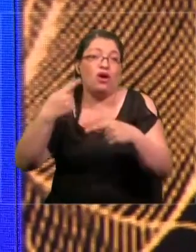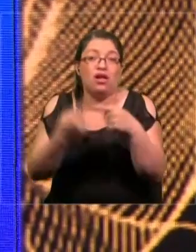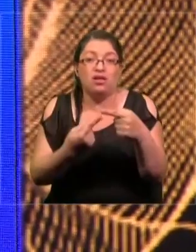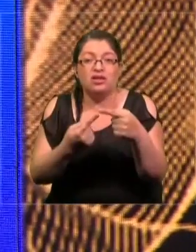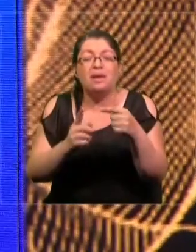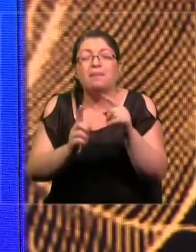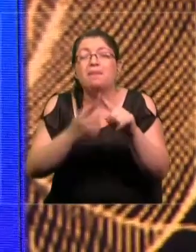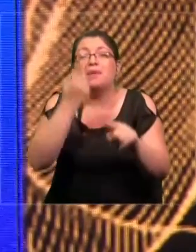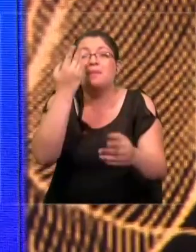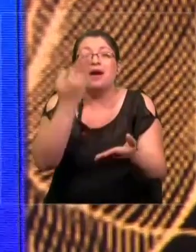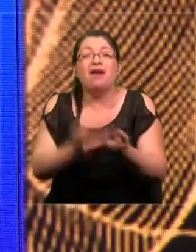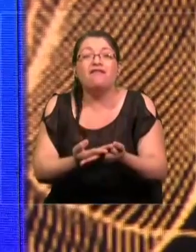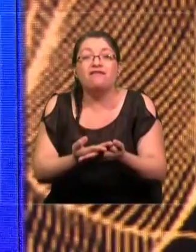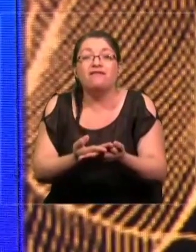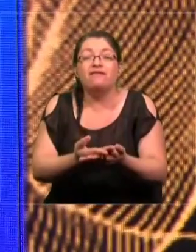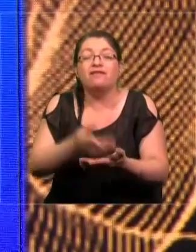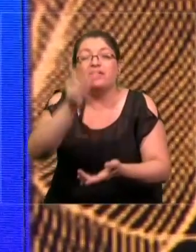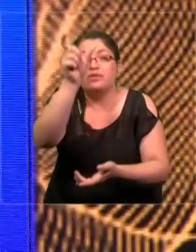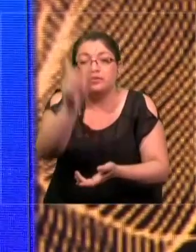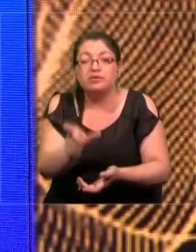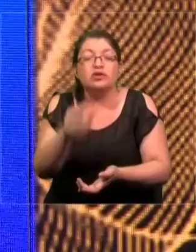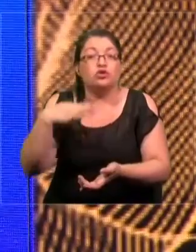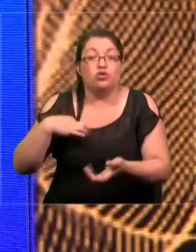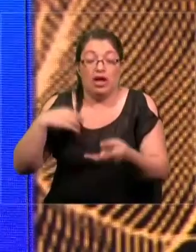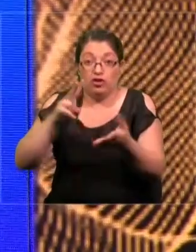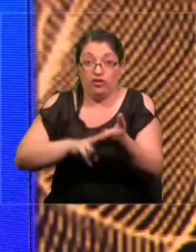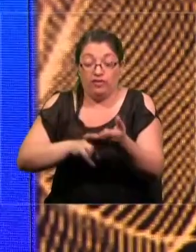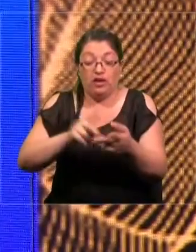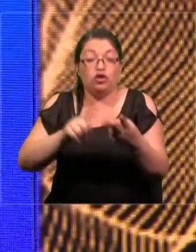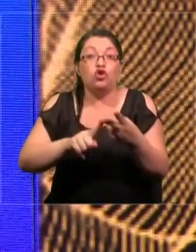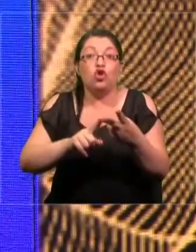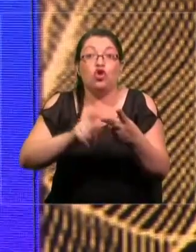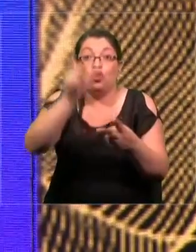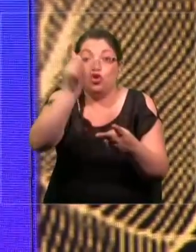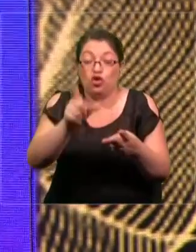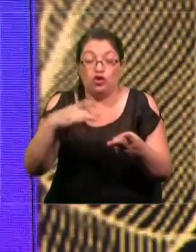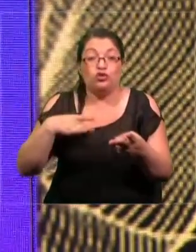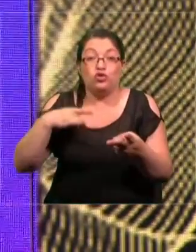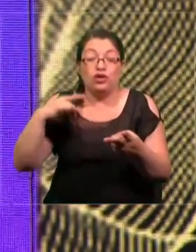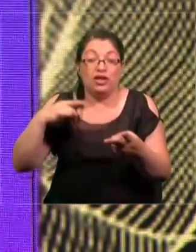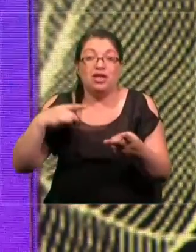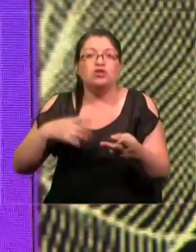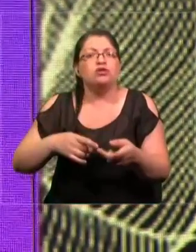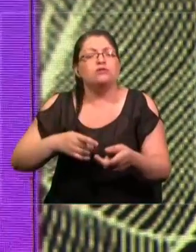por primera vez uno, ciudadano real, dos, ciudadano soberano.